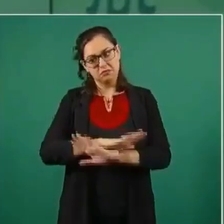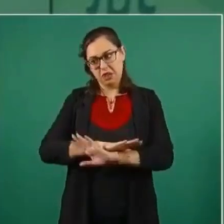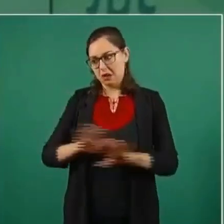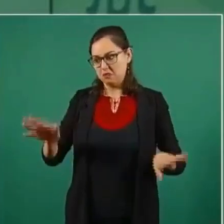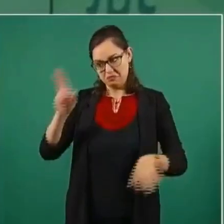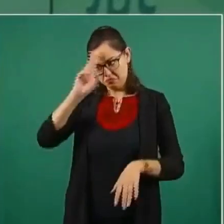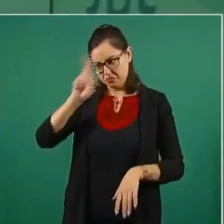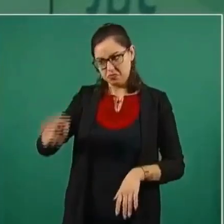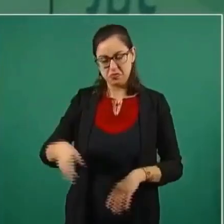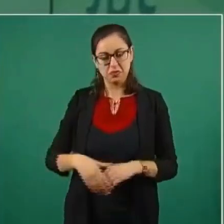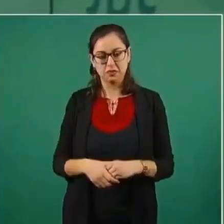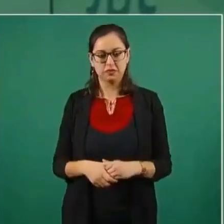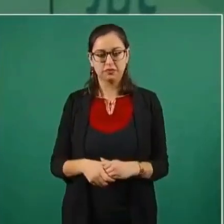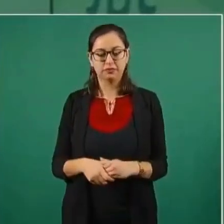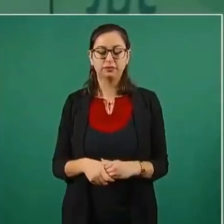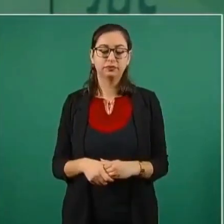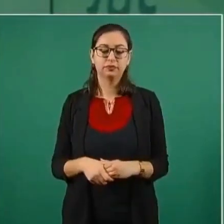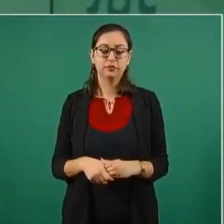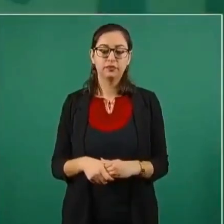o te están